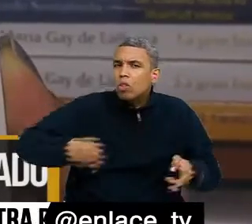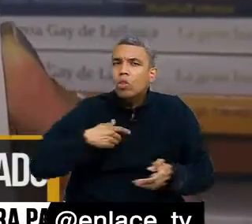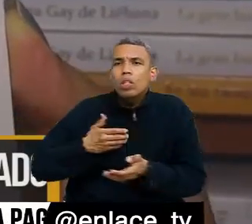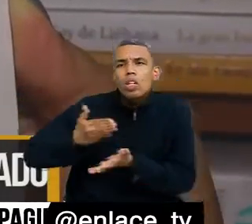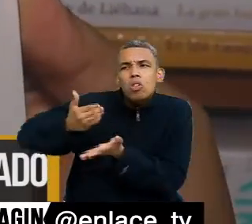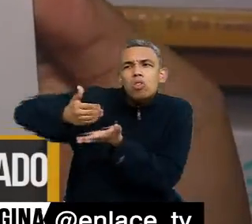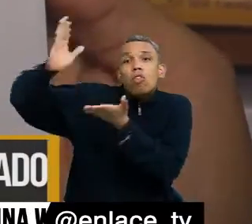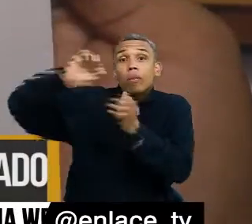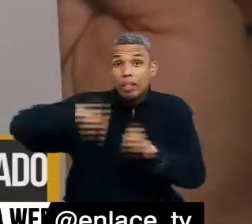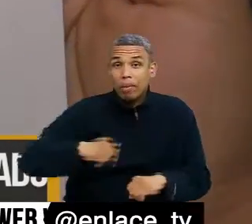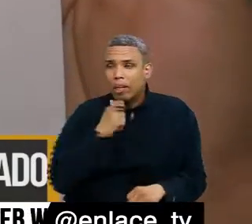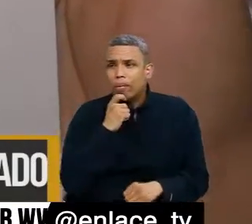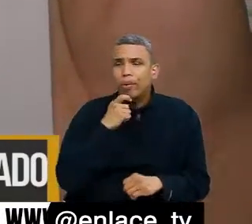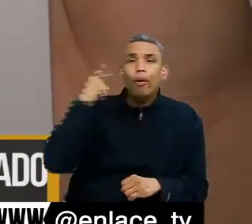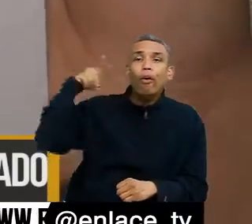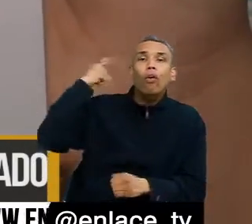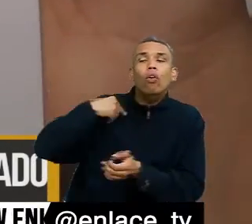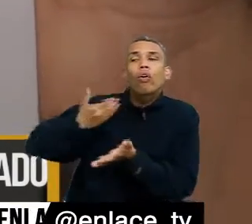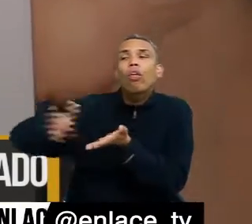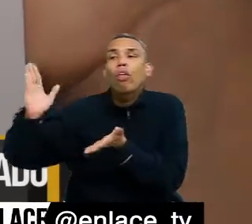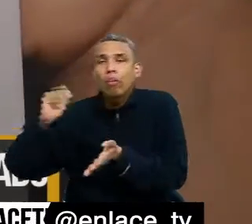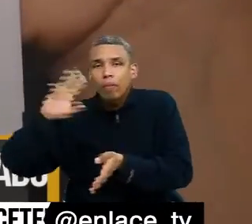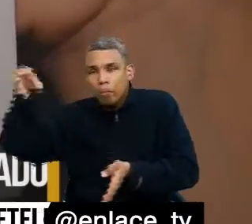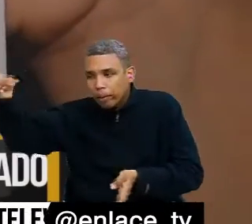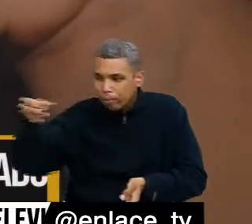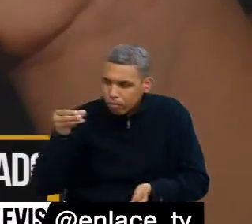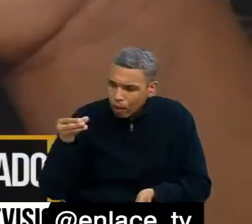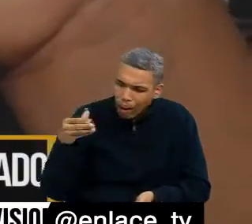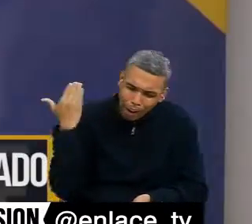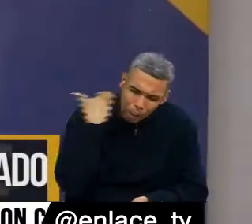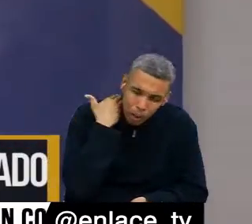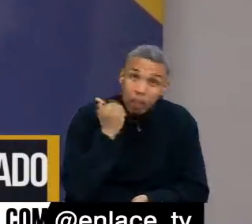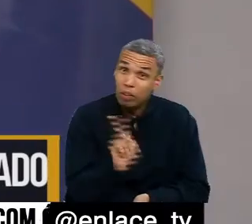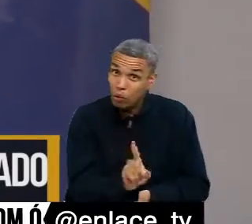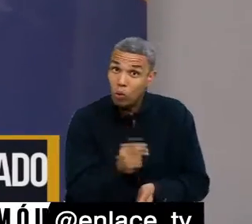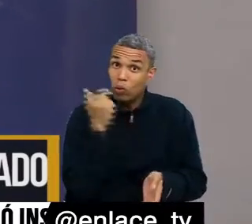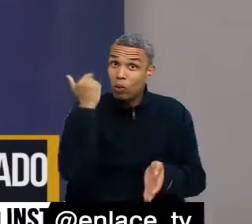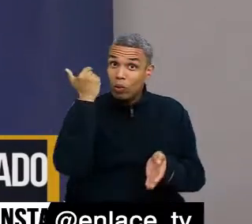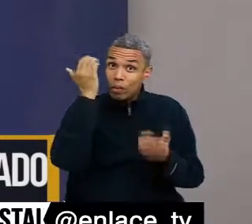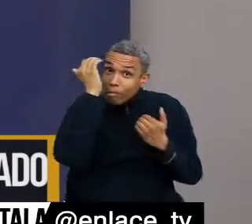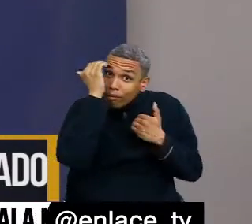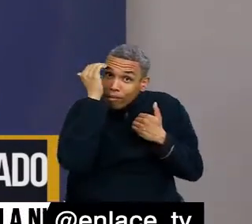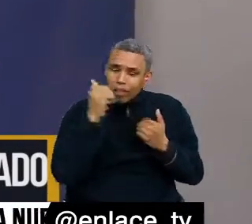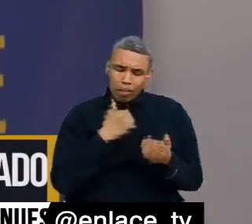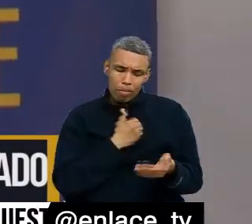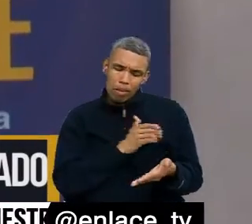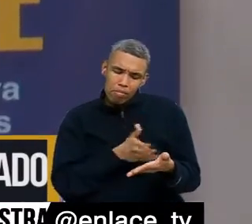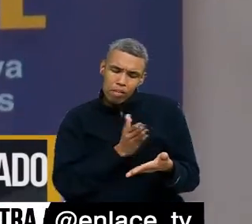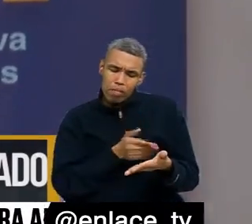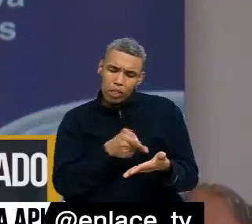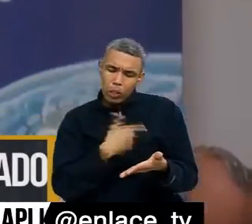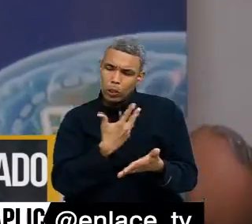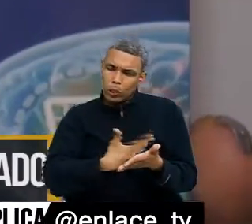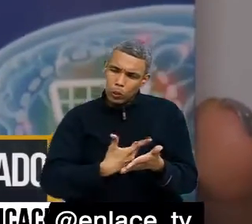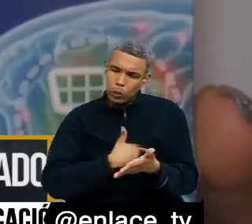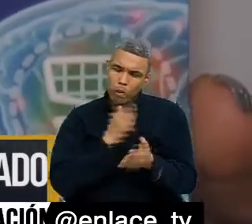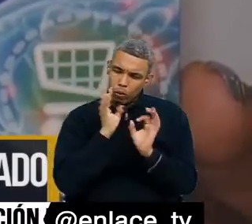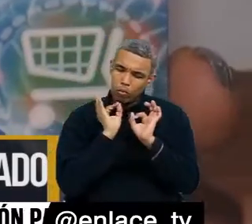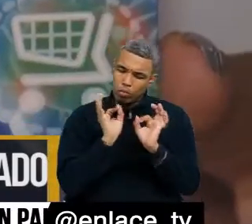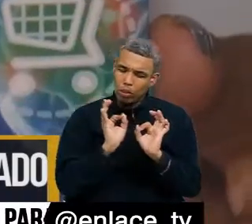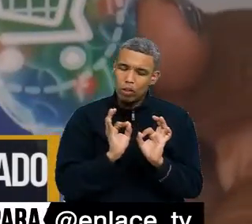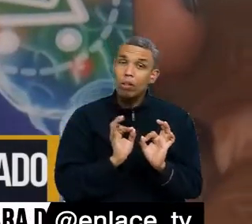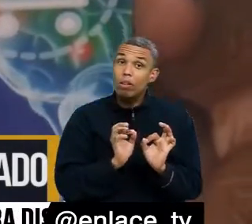hora de adquirir un producto, ya que el 85% se hace de forma consciente y tan solo el 15% es consciente. Por eso